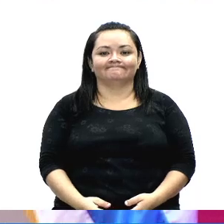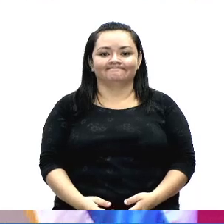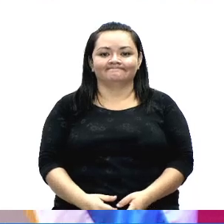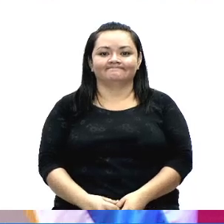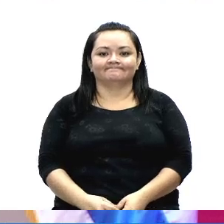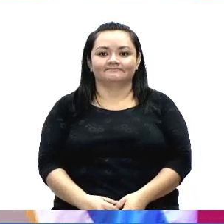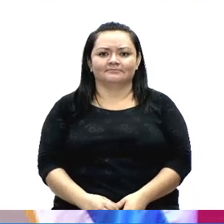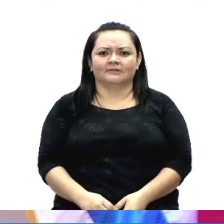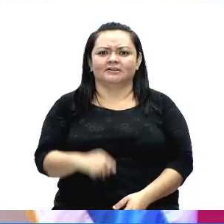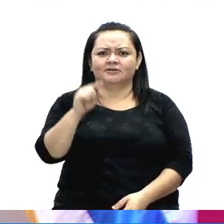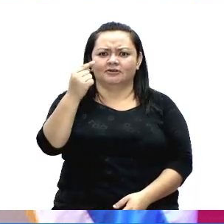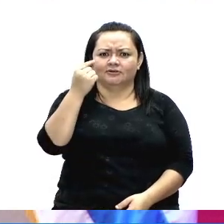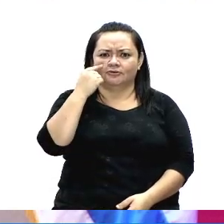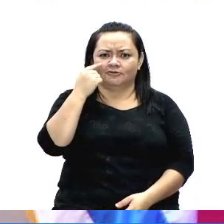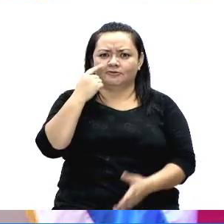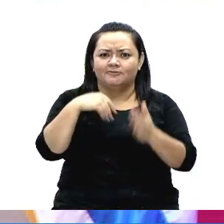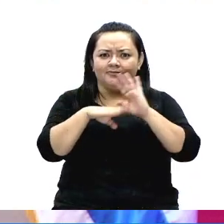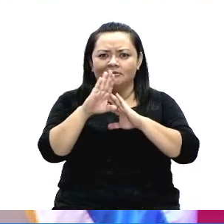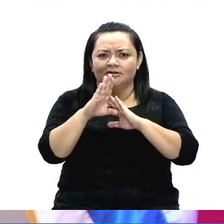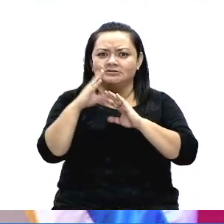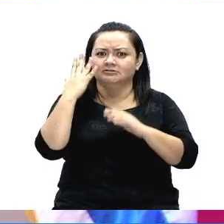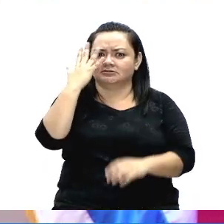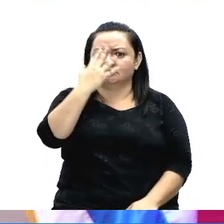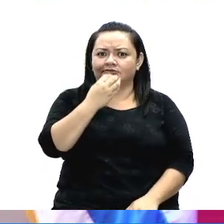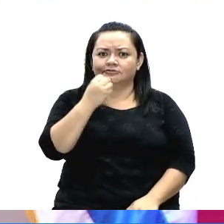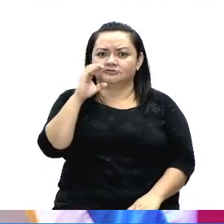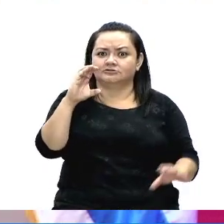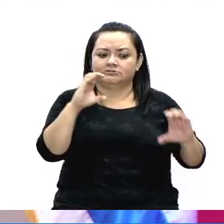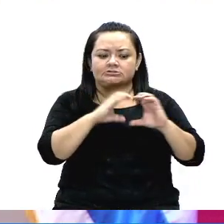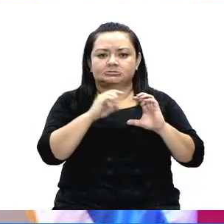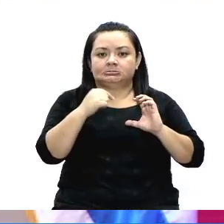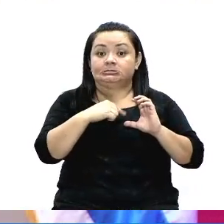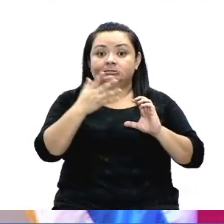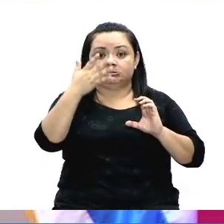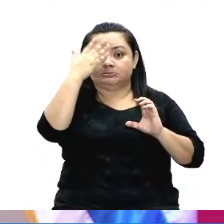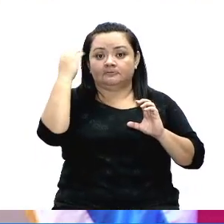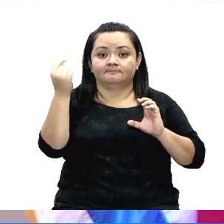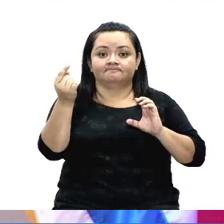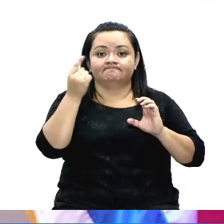pero no ha guardado lo más precioso que dios te ha dado que es tu corazón